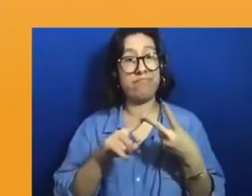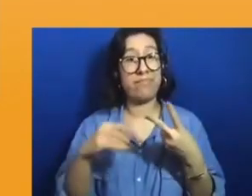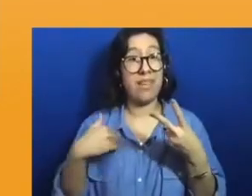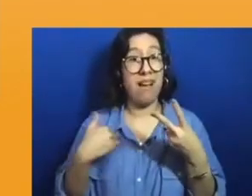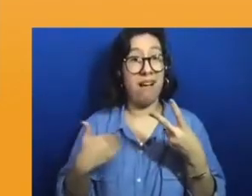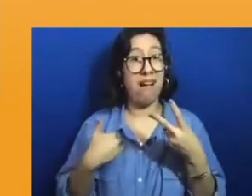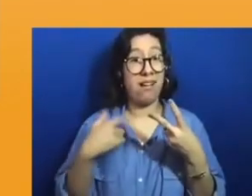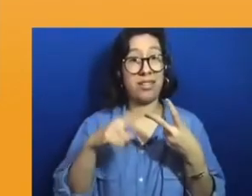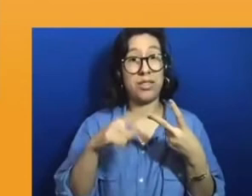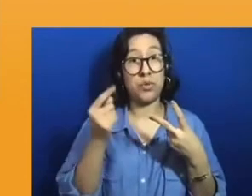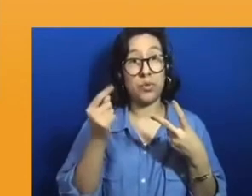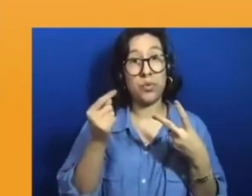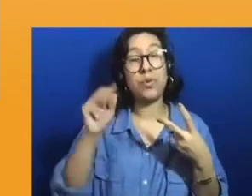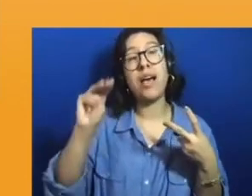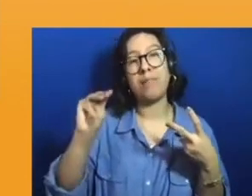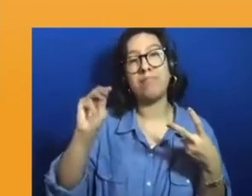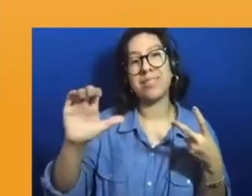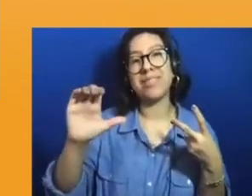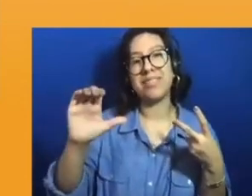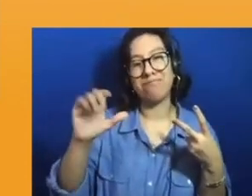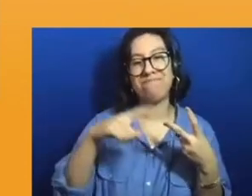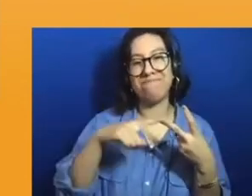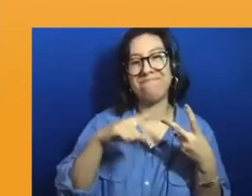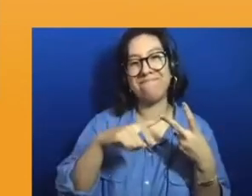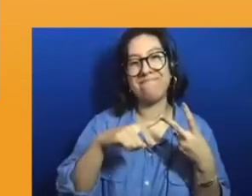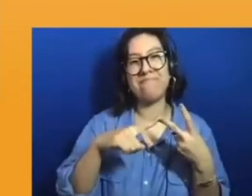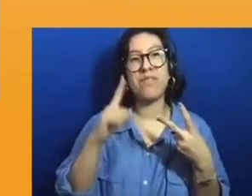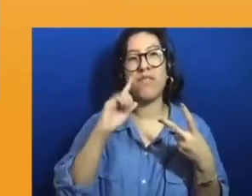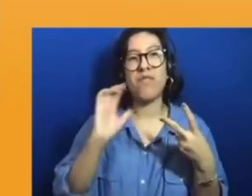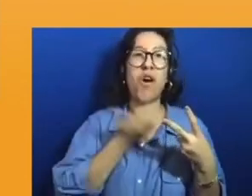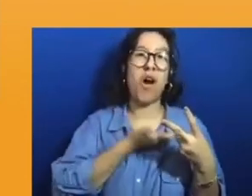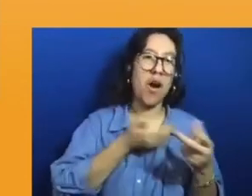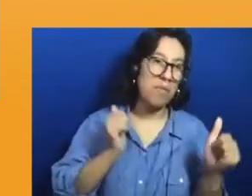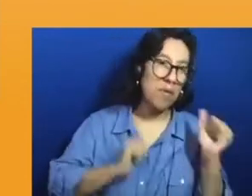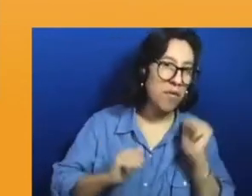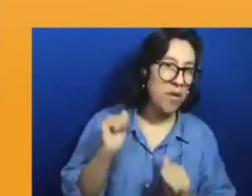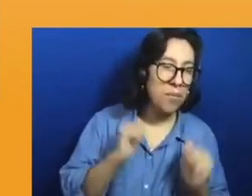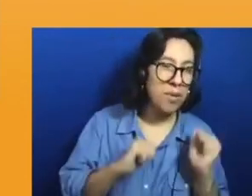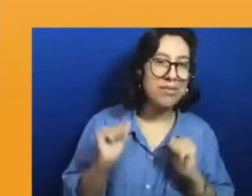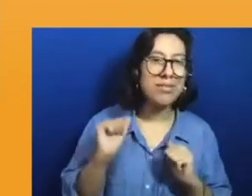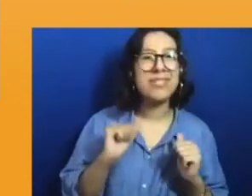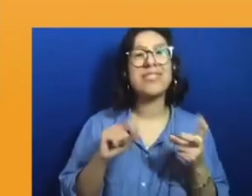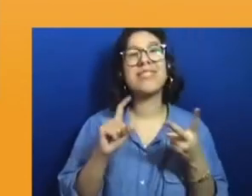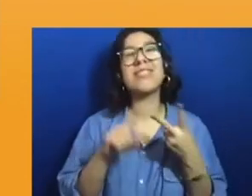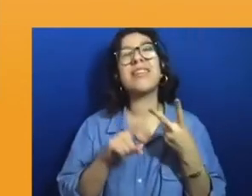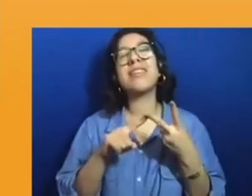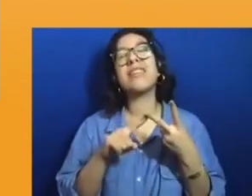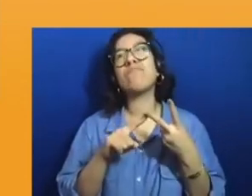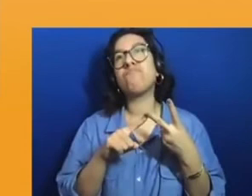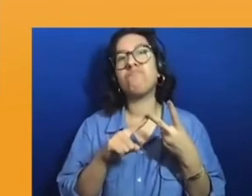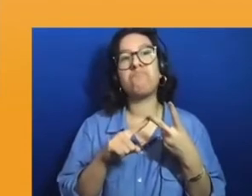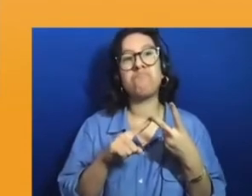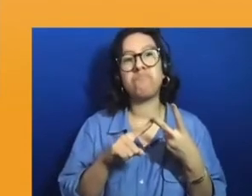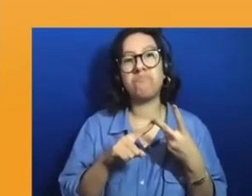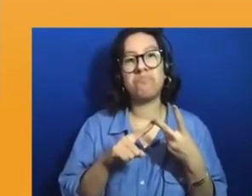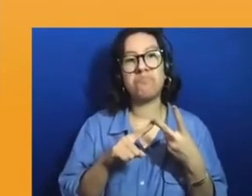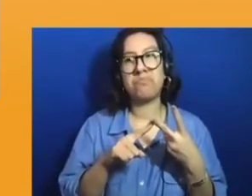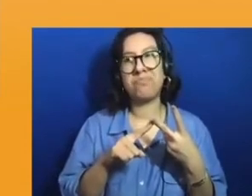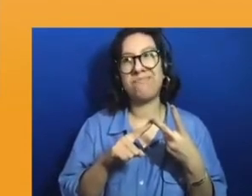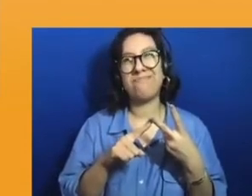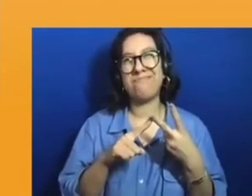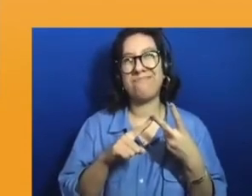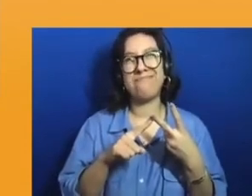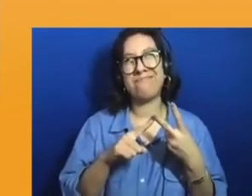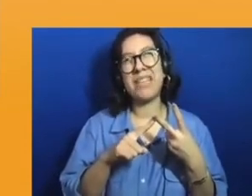él hace MC, hace poesía de performance. Y lo tiene haciendo